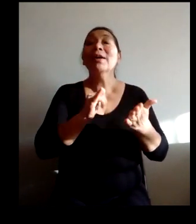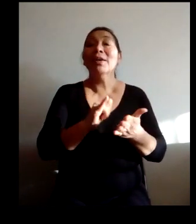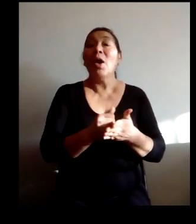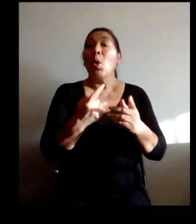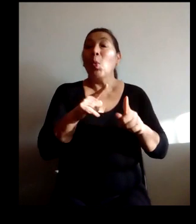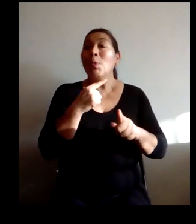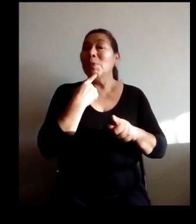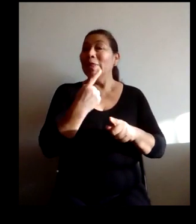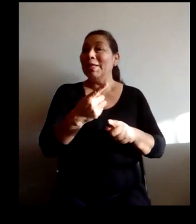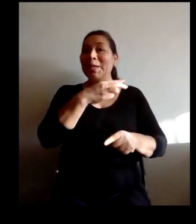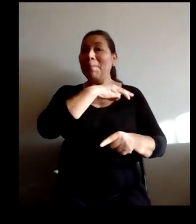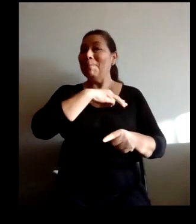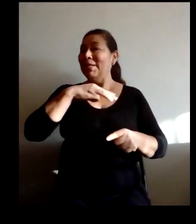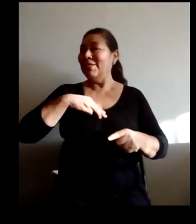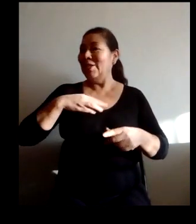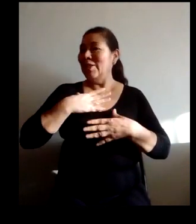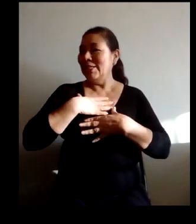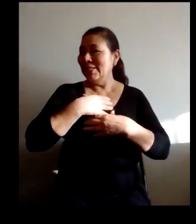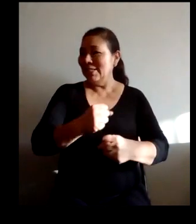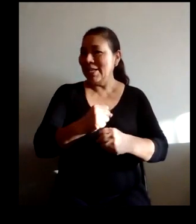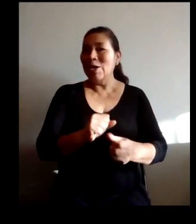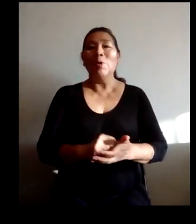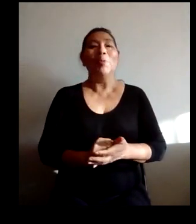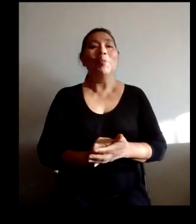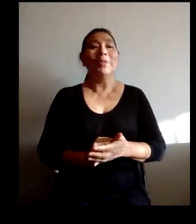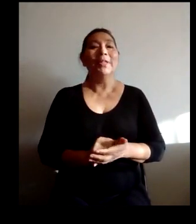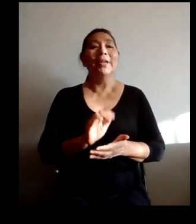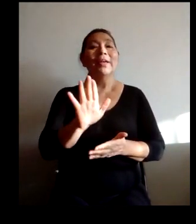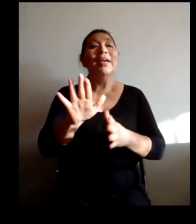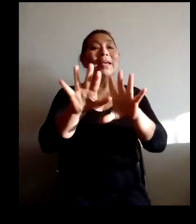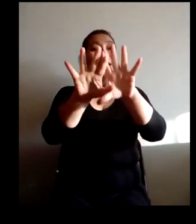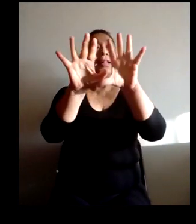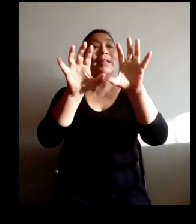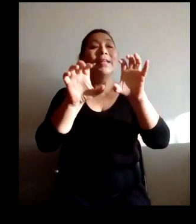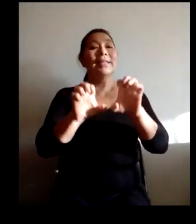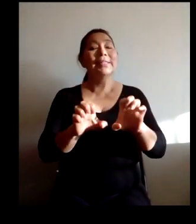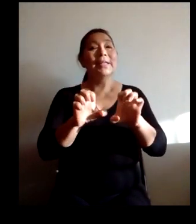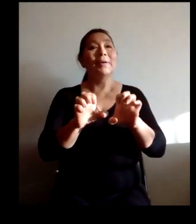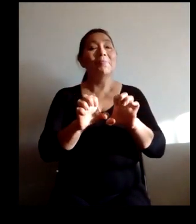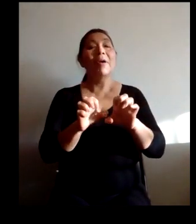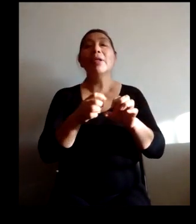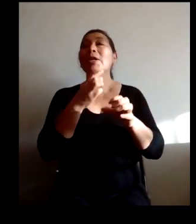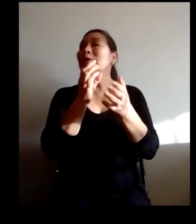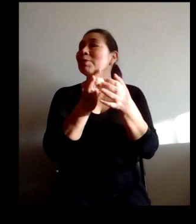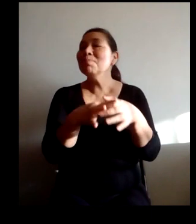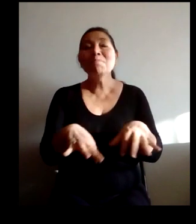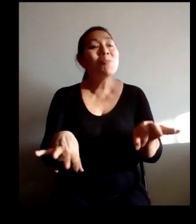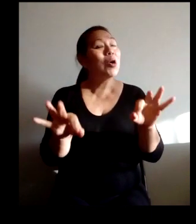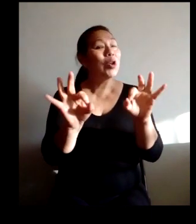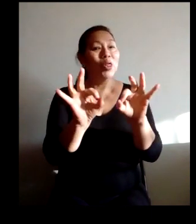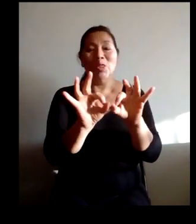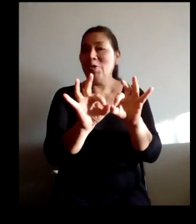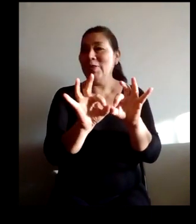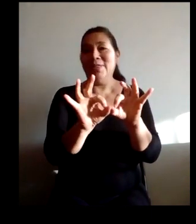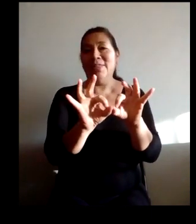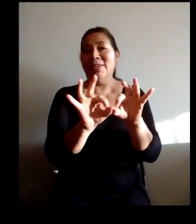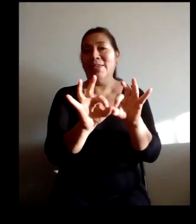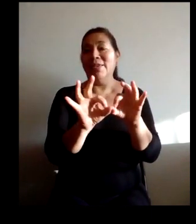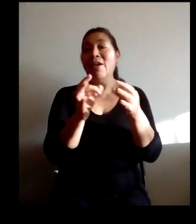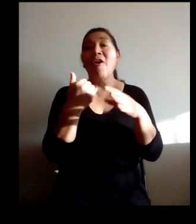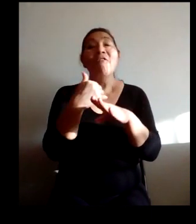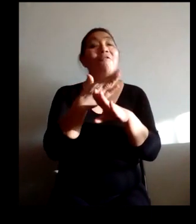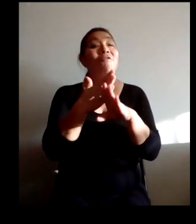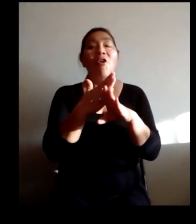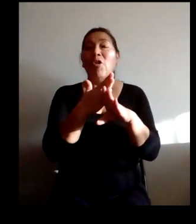¿Por qué? Porque como lo señaló el Ministerio de Salud, el examen idóneo, el método